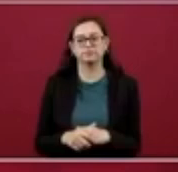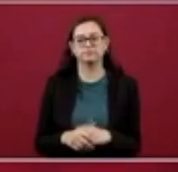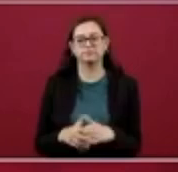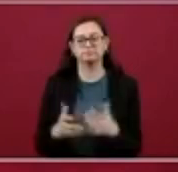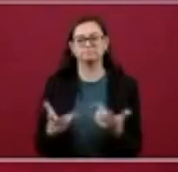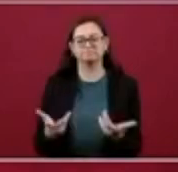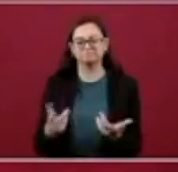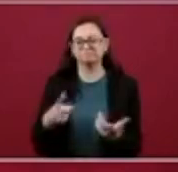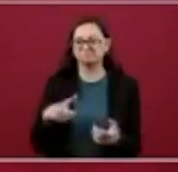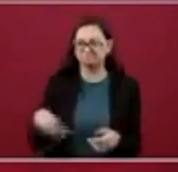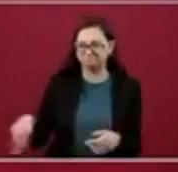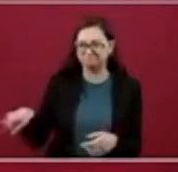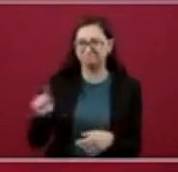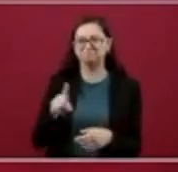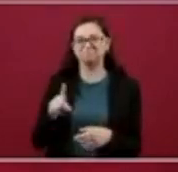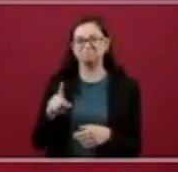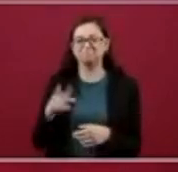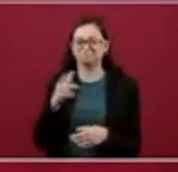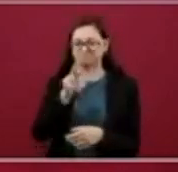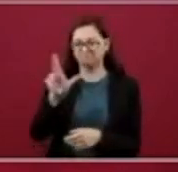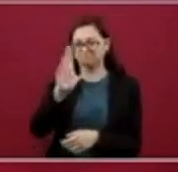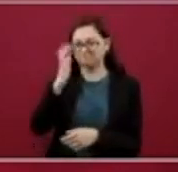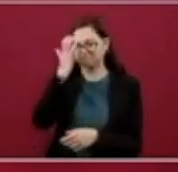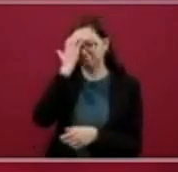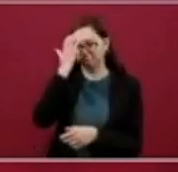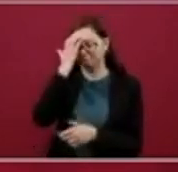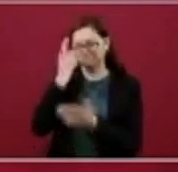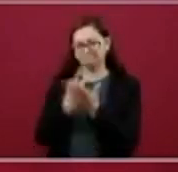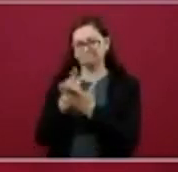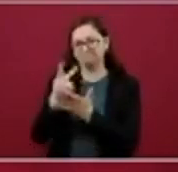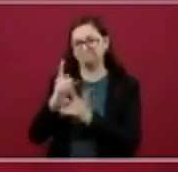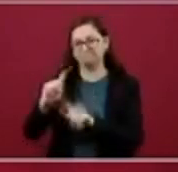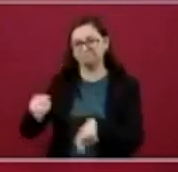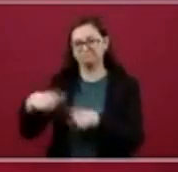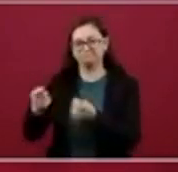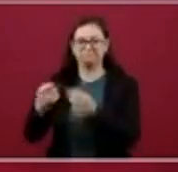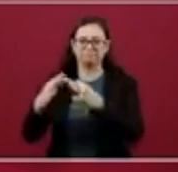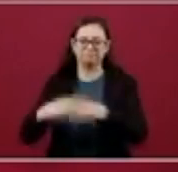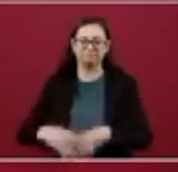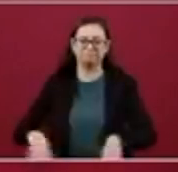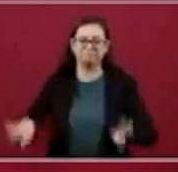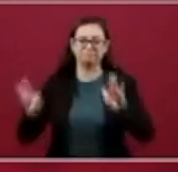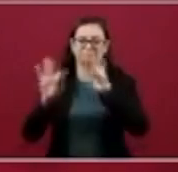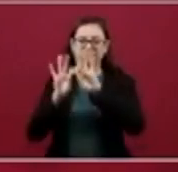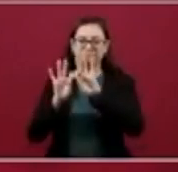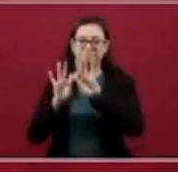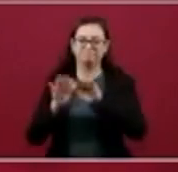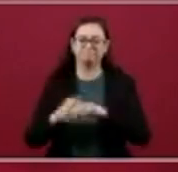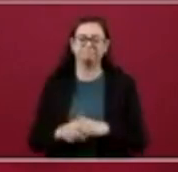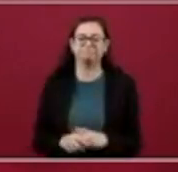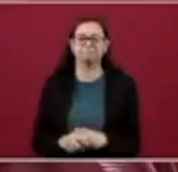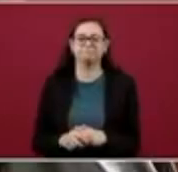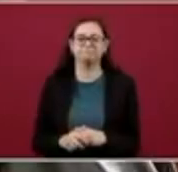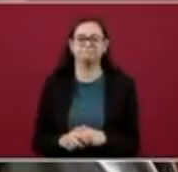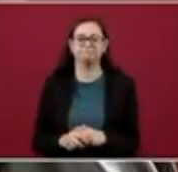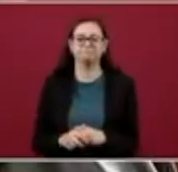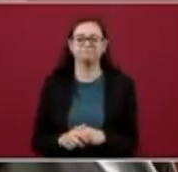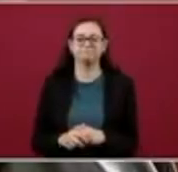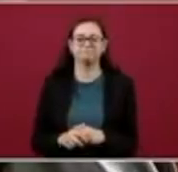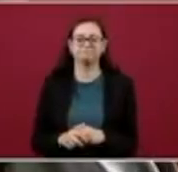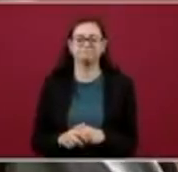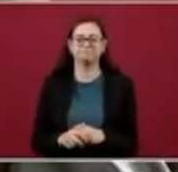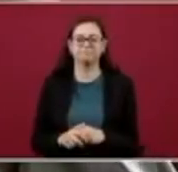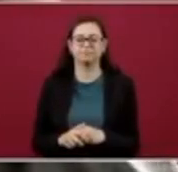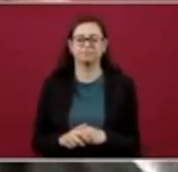tengan este reconocimiento tan importante en el cine.